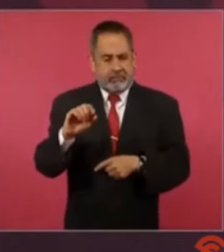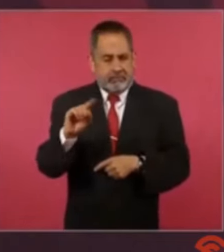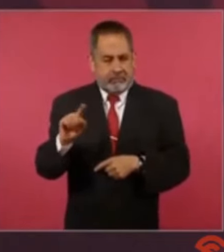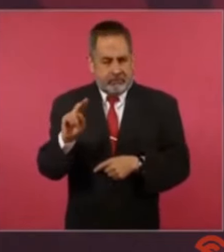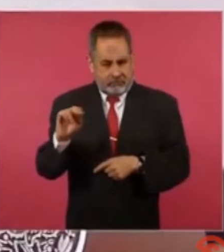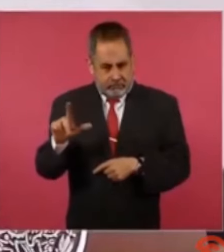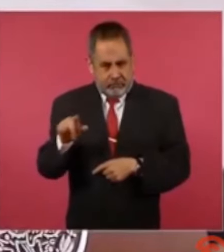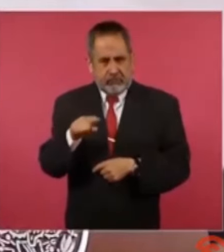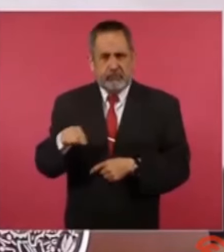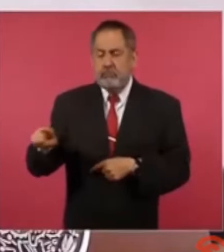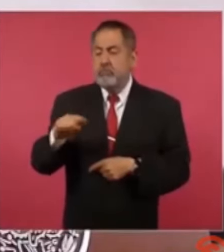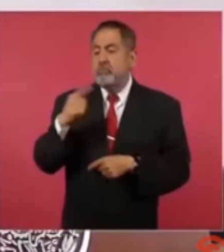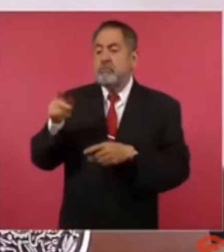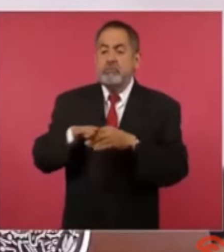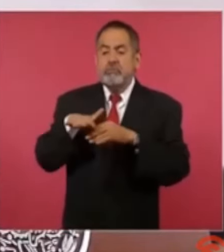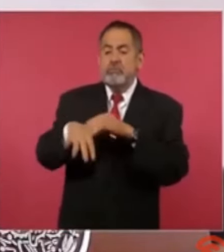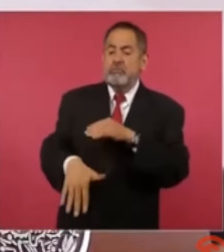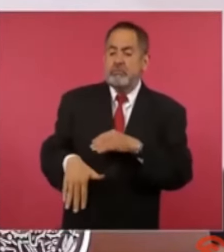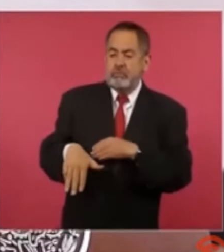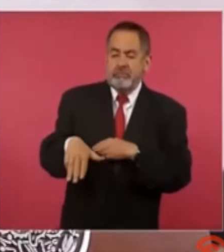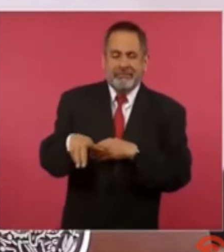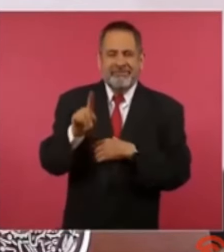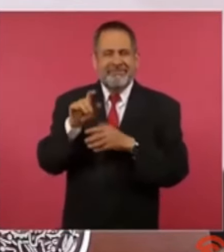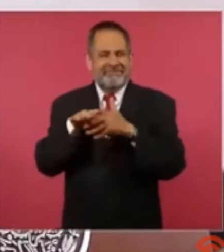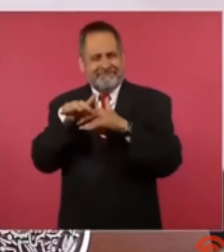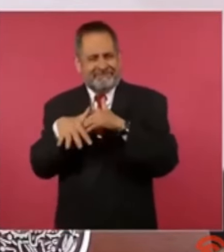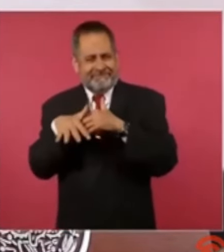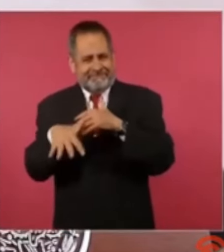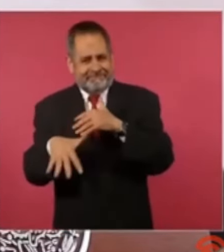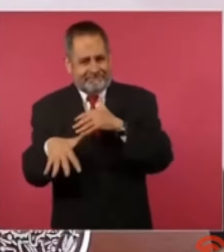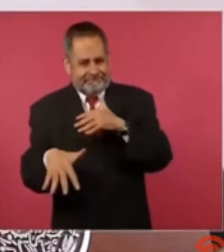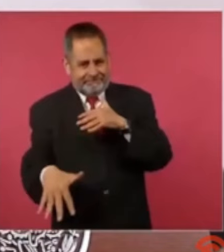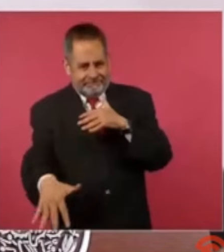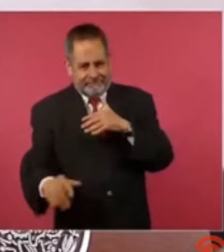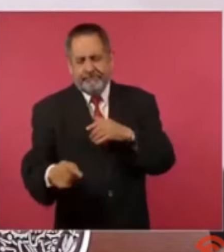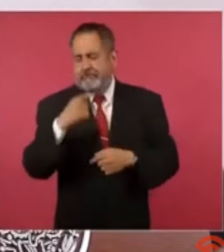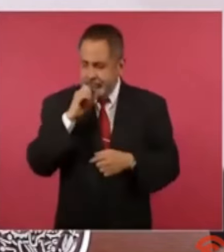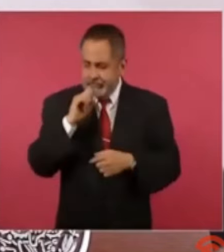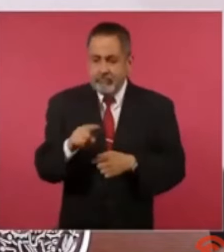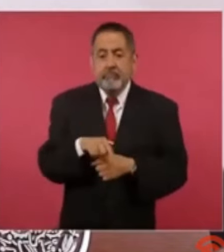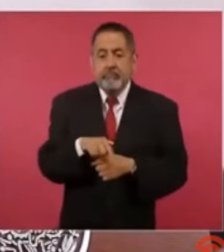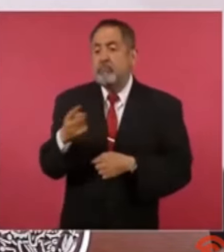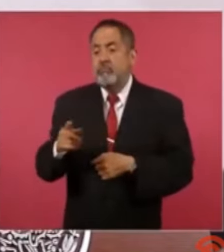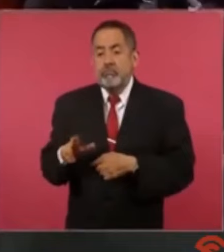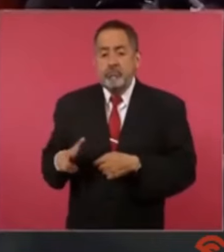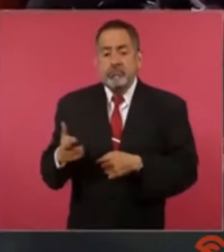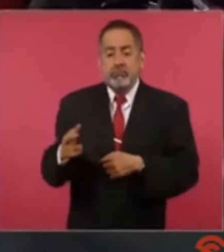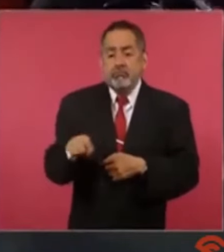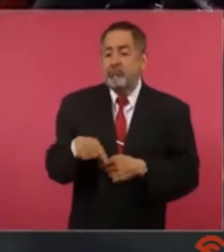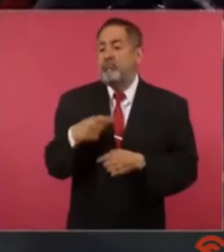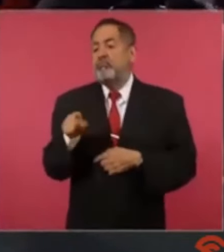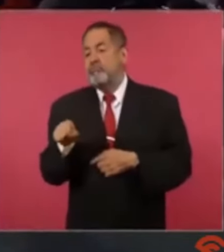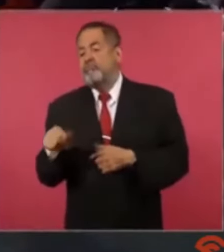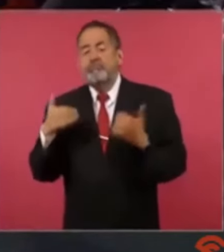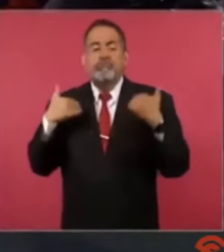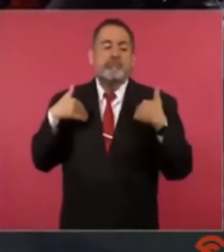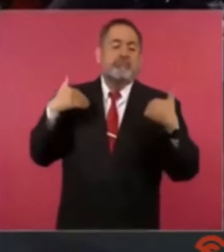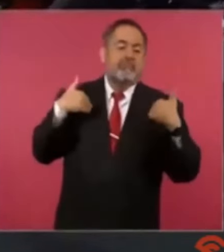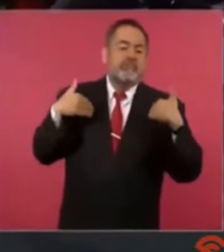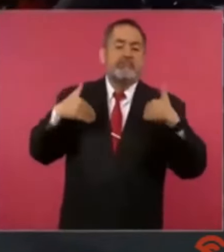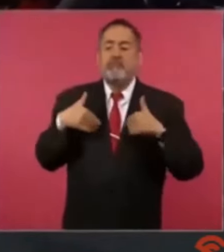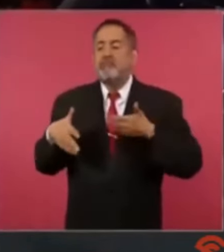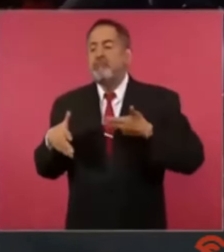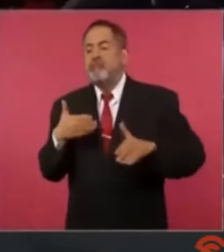a la cascada de Misolja, a otros ríos, a otras cascadas? ¿Cómo ir